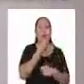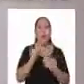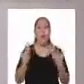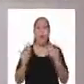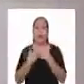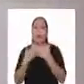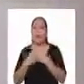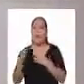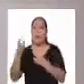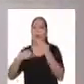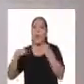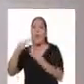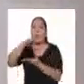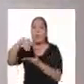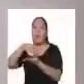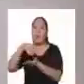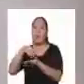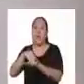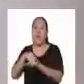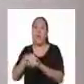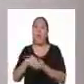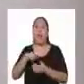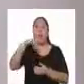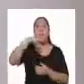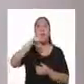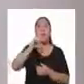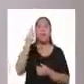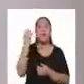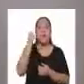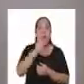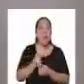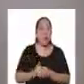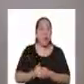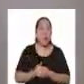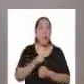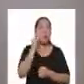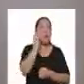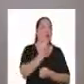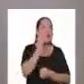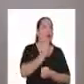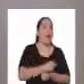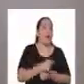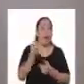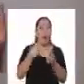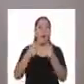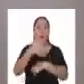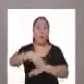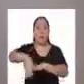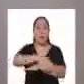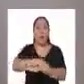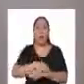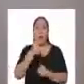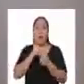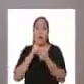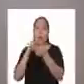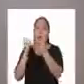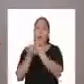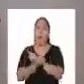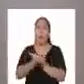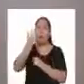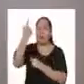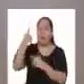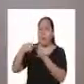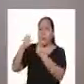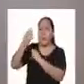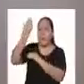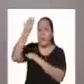mercado central, polvos azules, gamarra y el comercio ambulatorio? ¿Qué cambios encuentras entre el comercio ambulatorio de la época de la colonia,